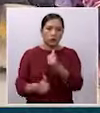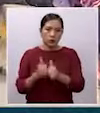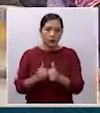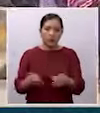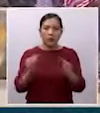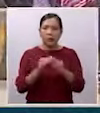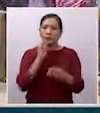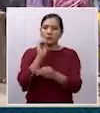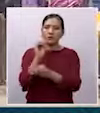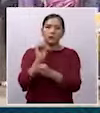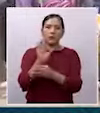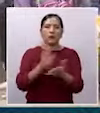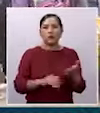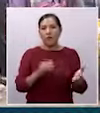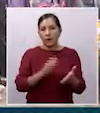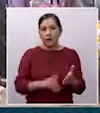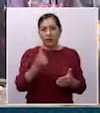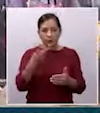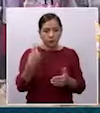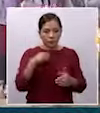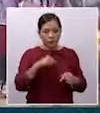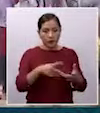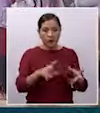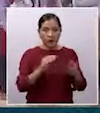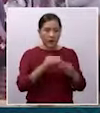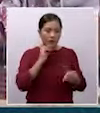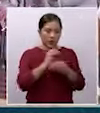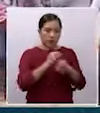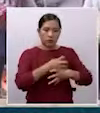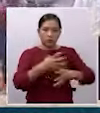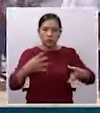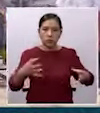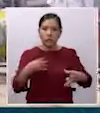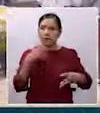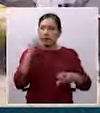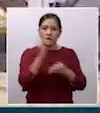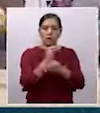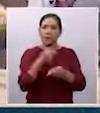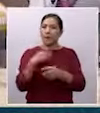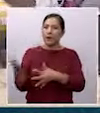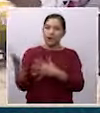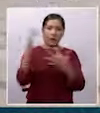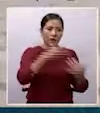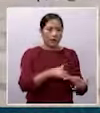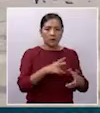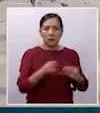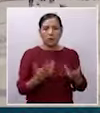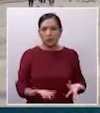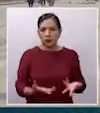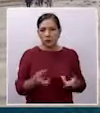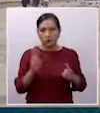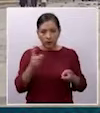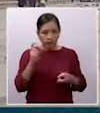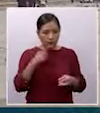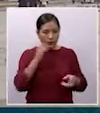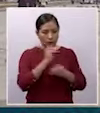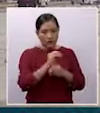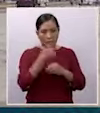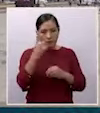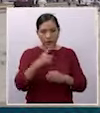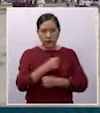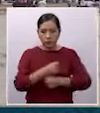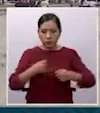de alimento en las granjas, no tenemos alimento en las granjas, que es lo más básico para el pollo de engorde.